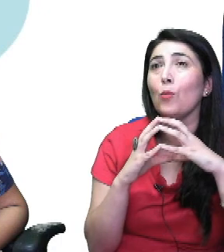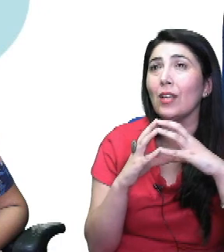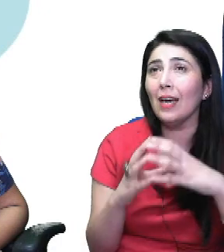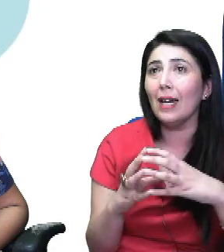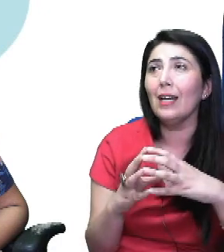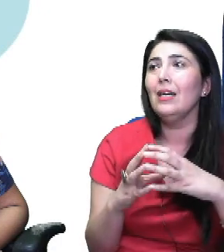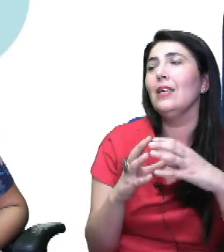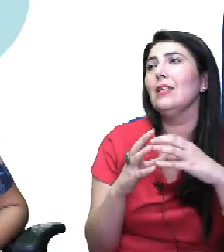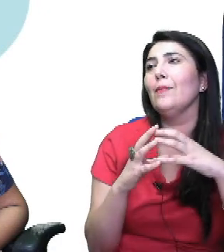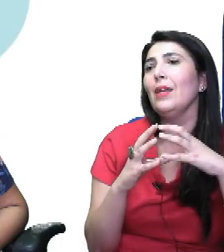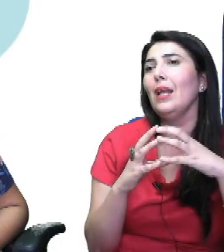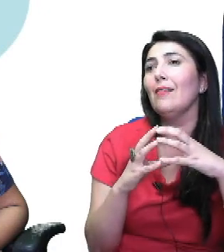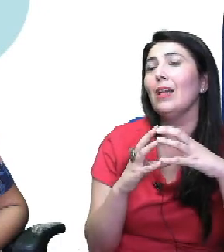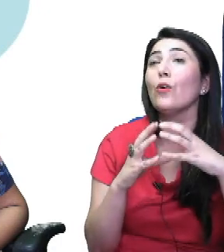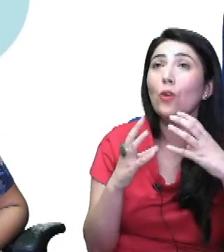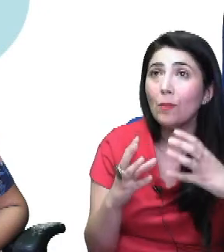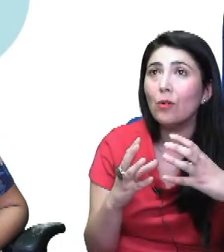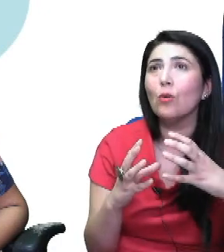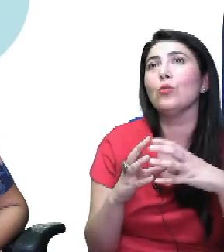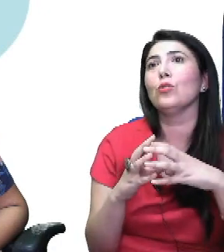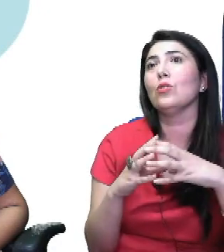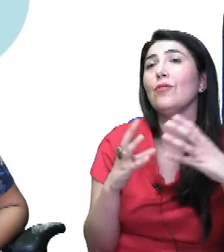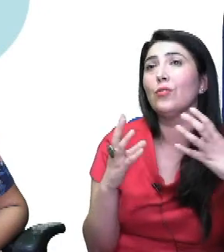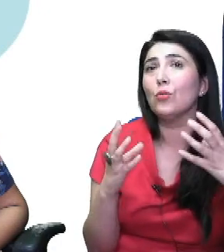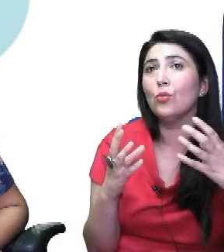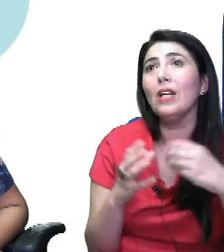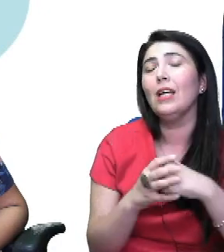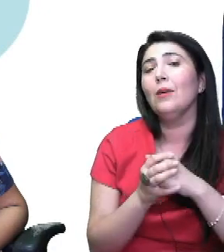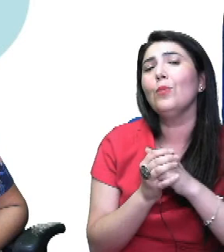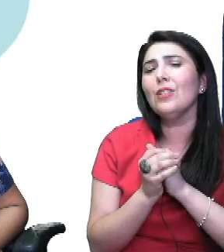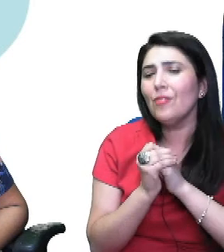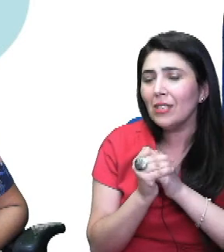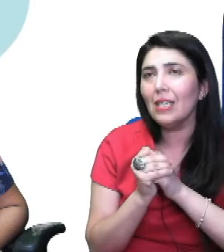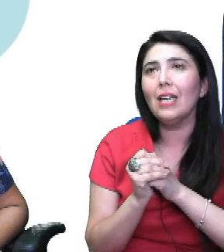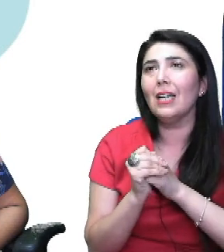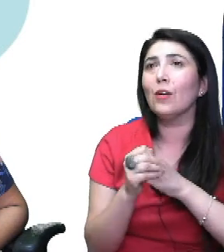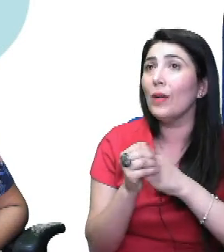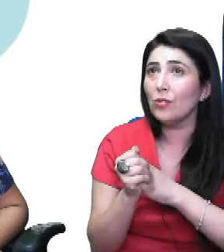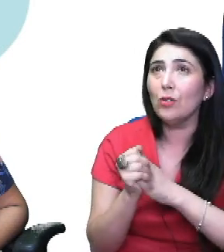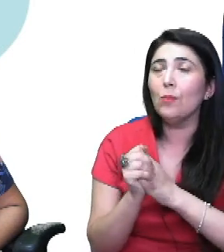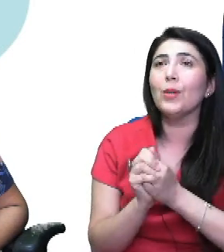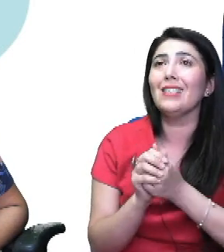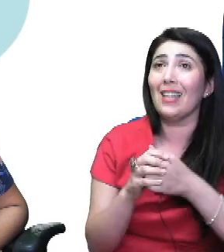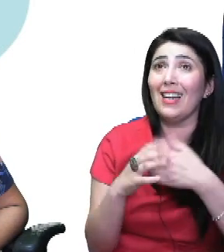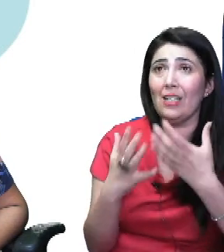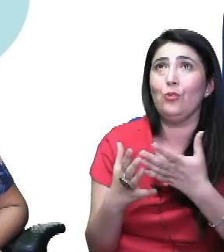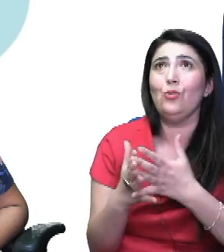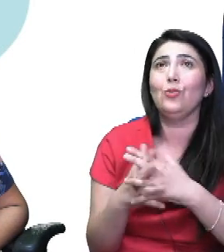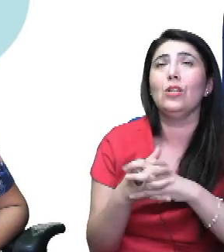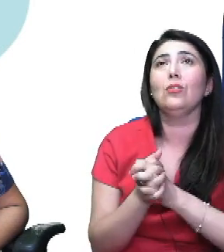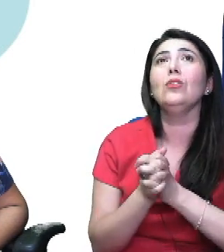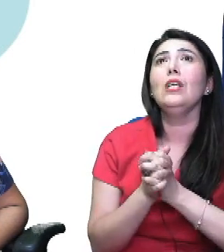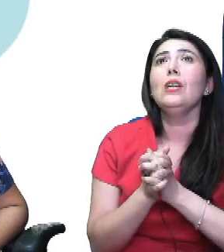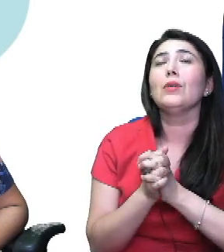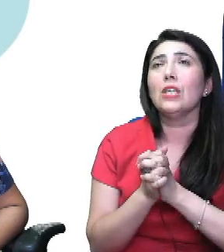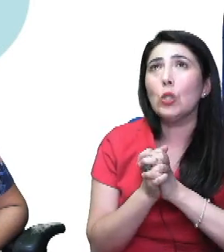esa comunidad y también a nivel económico, incluso, ¿cierto? De infraestructura, muchas veces la recuperación puede tardar años,